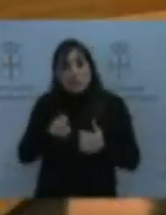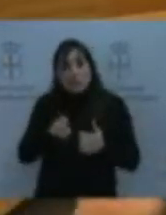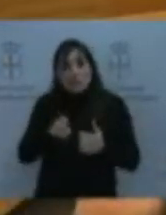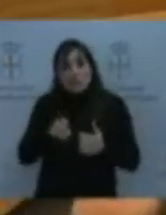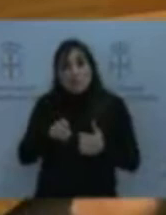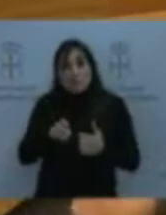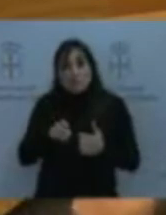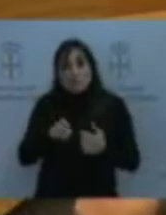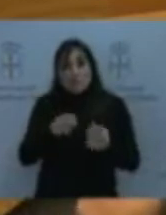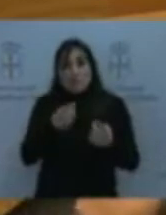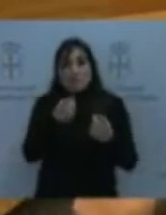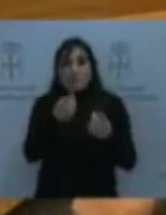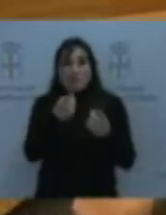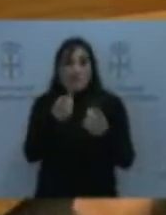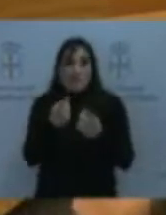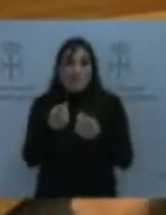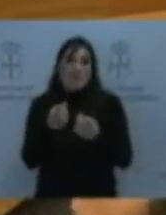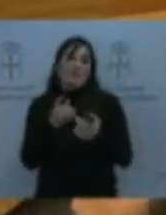marcha, pues